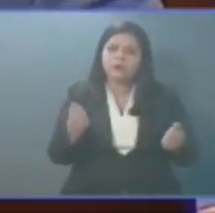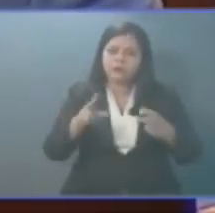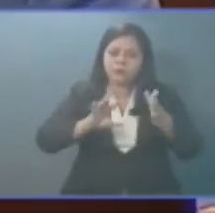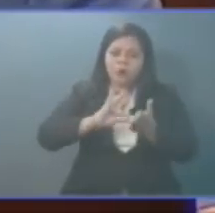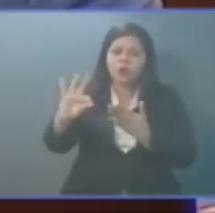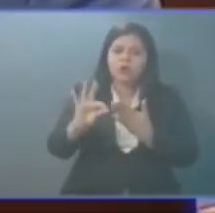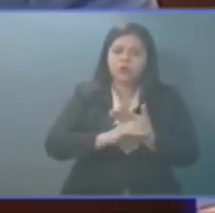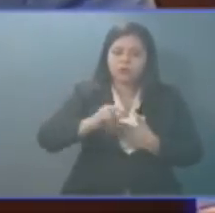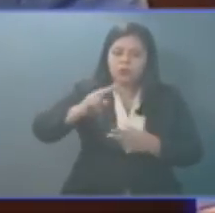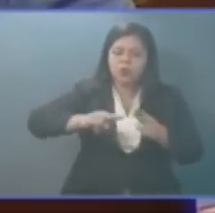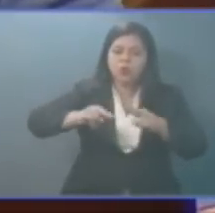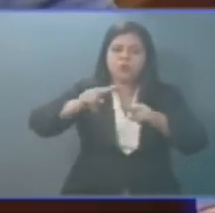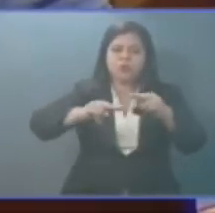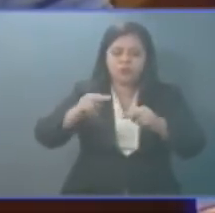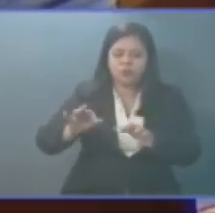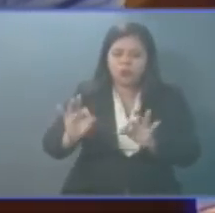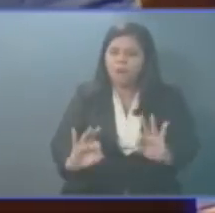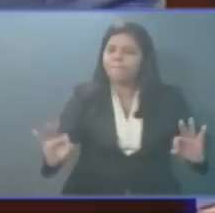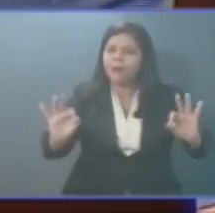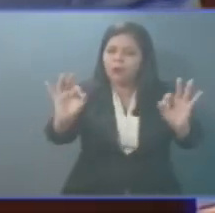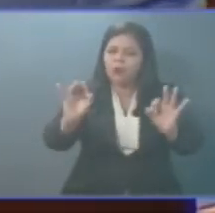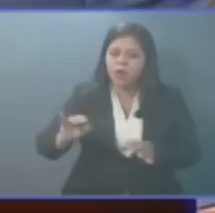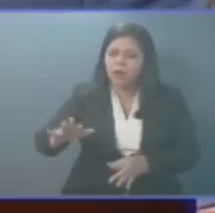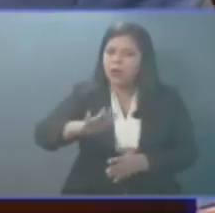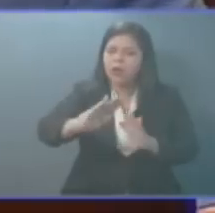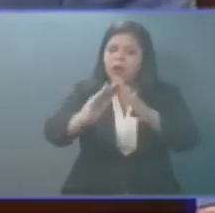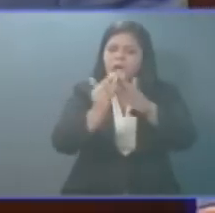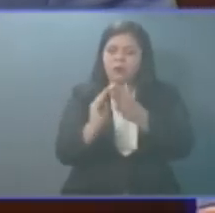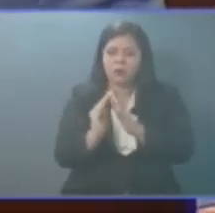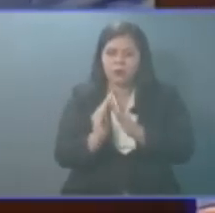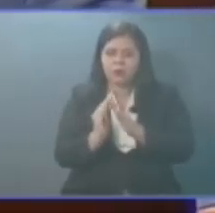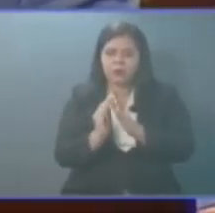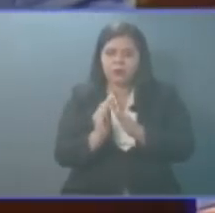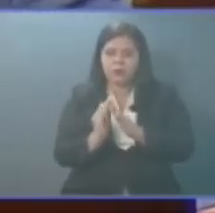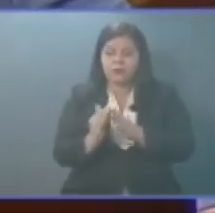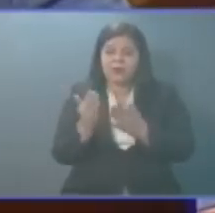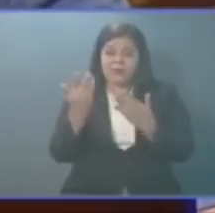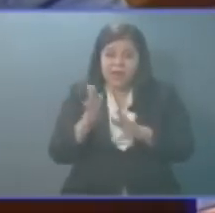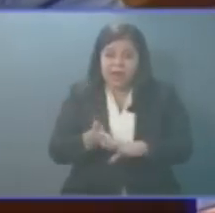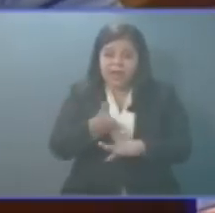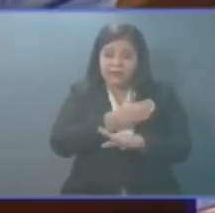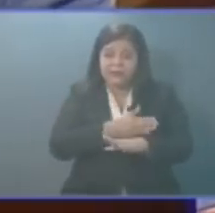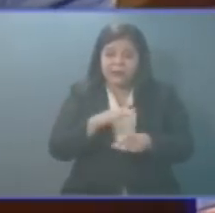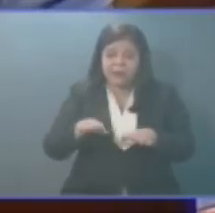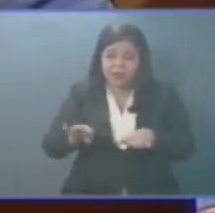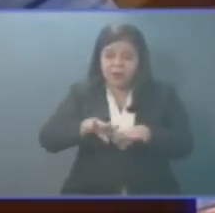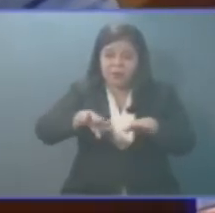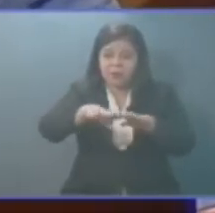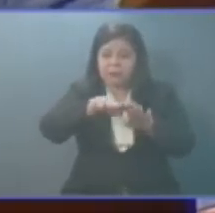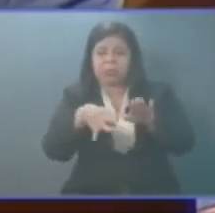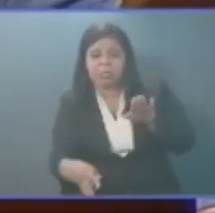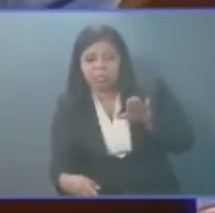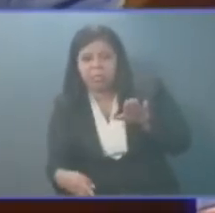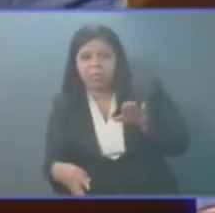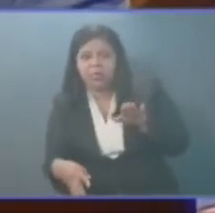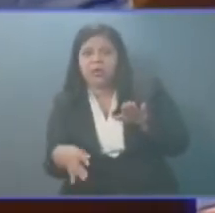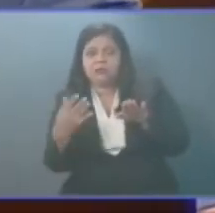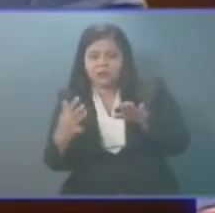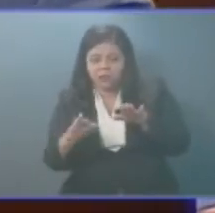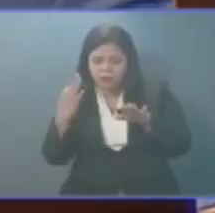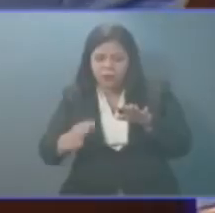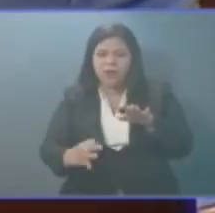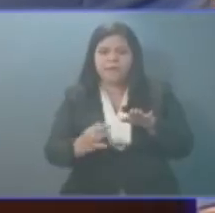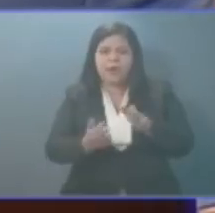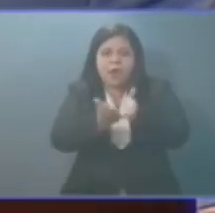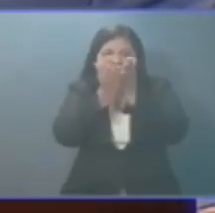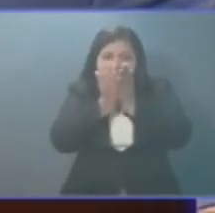reconstruir y mejorar la zona. No solo vamos a restituir los taludes afectados, sino garantizaremos una adecuada evacuación de